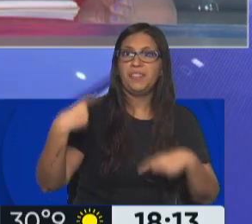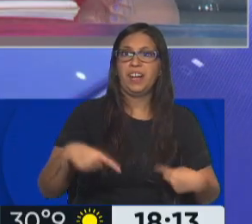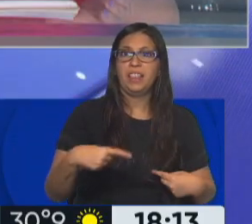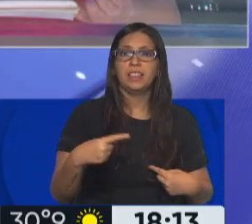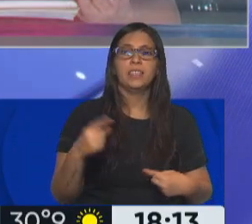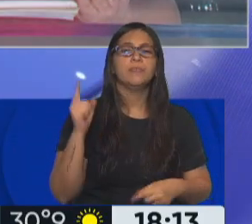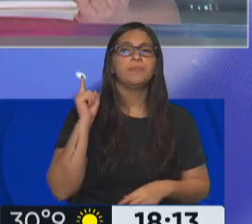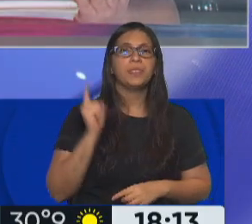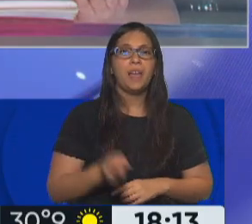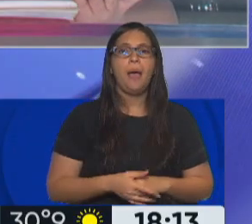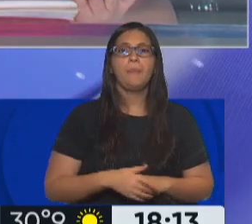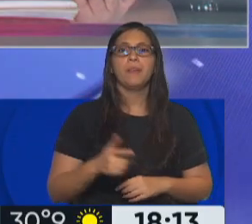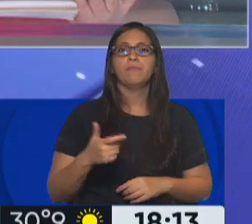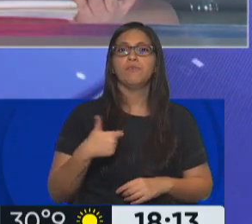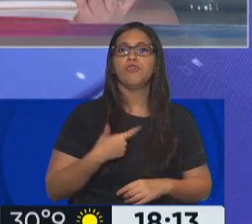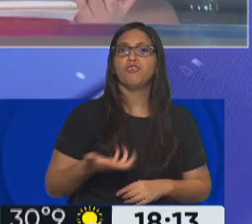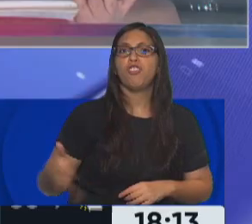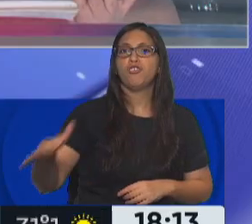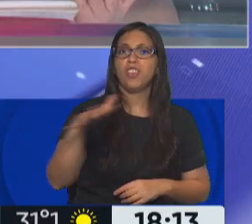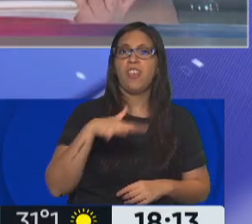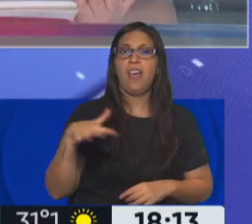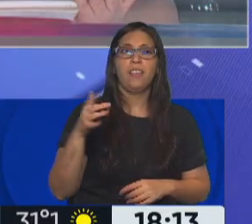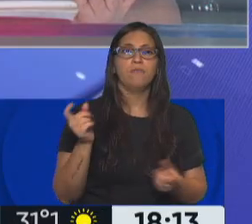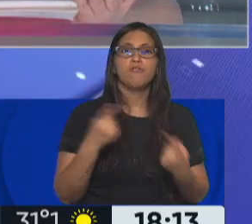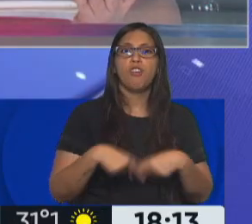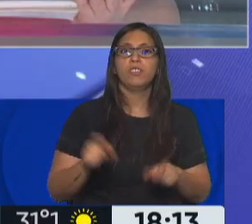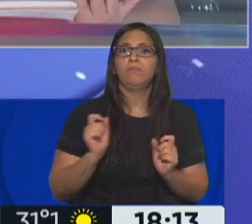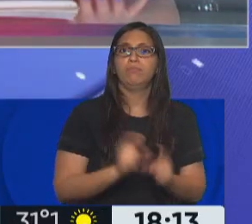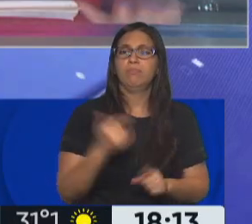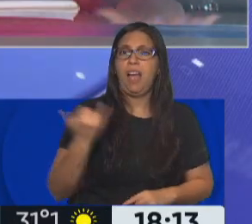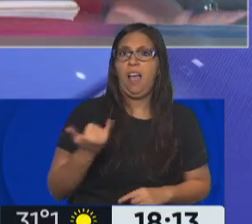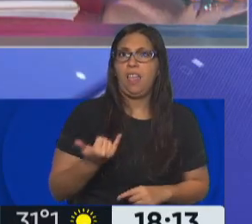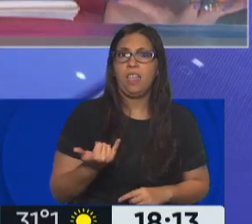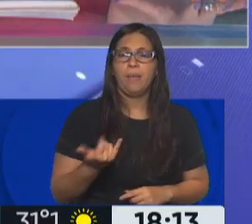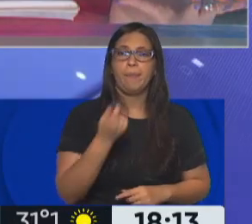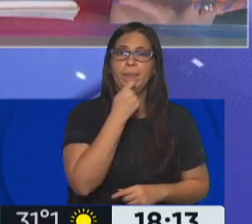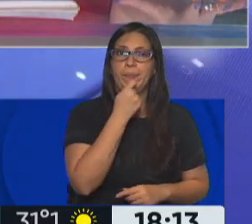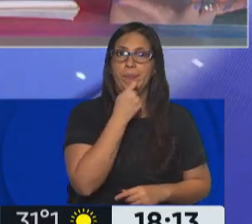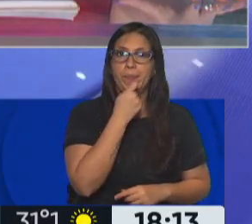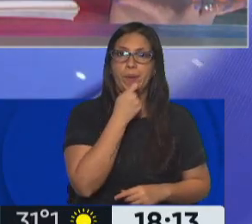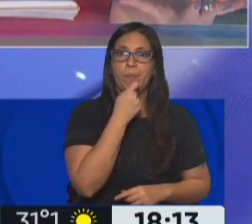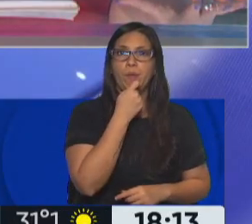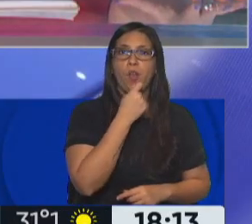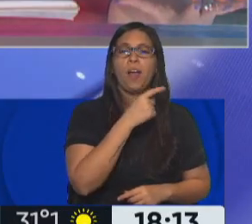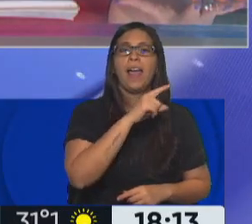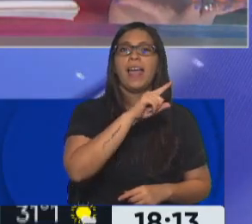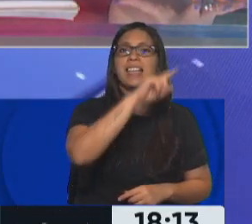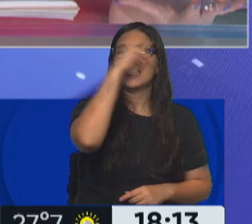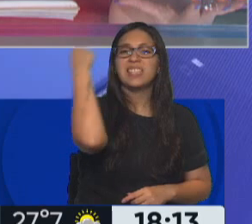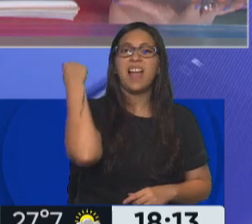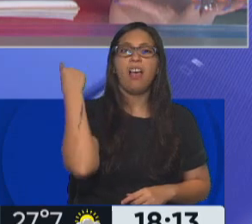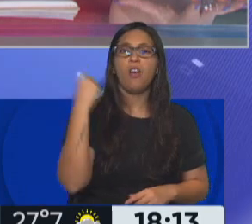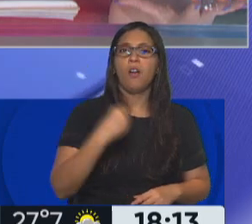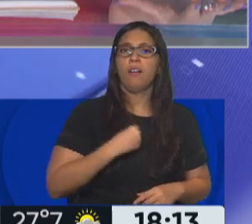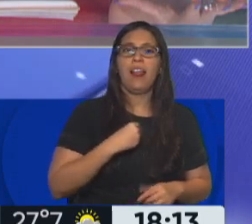después también, ¿no?, una sociedad civil que tiene su propia agenda. Una es, como mencionábamos anteriormente, lo del Estado laico, pero también